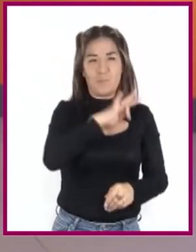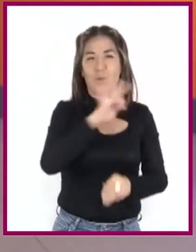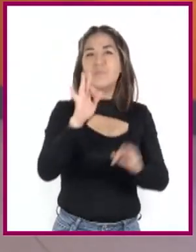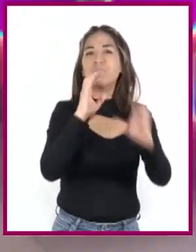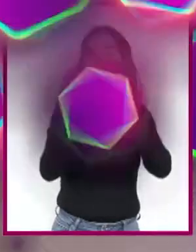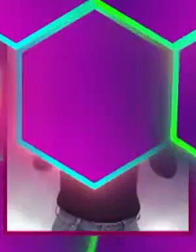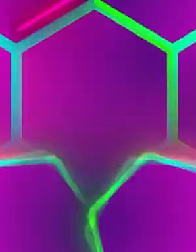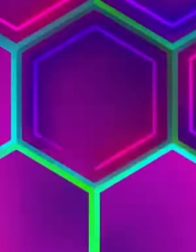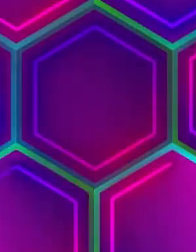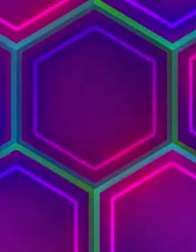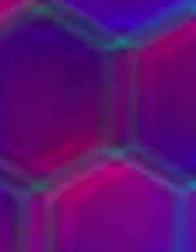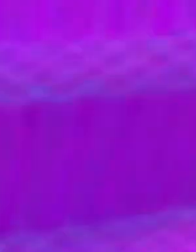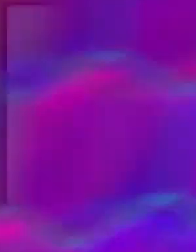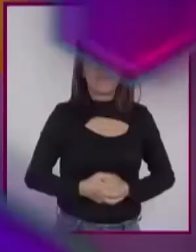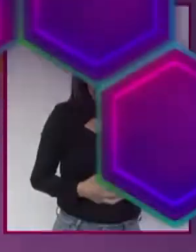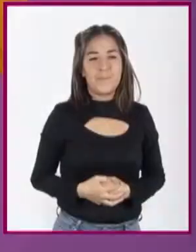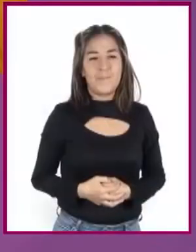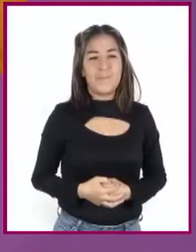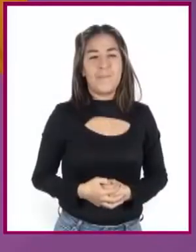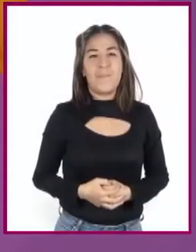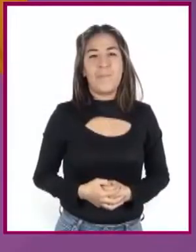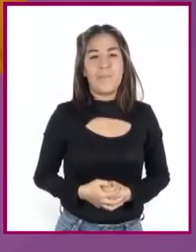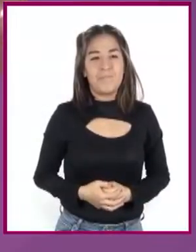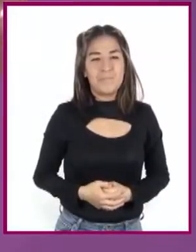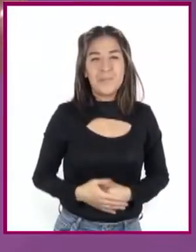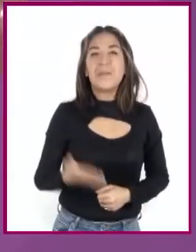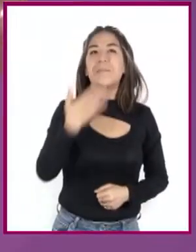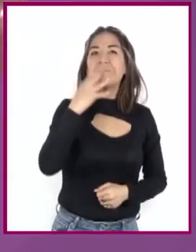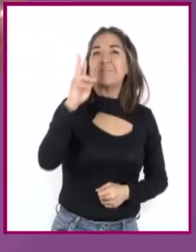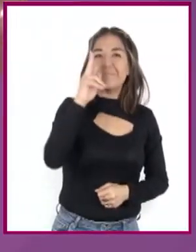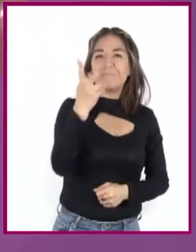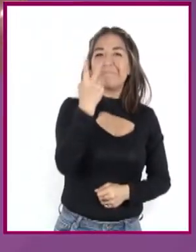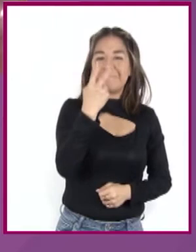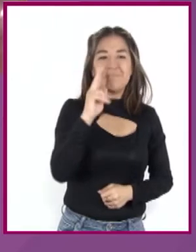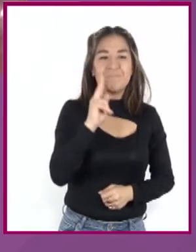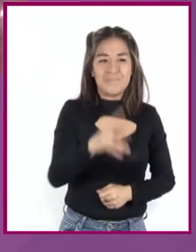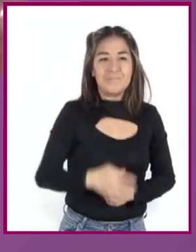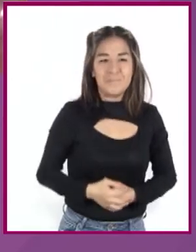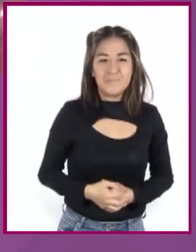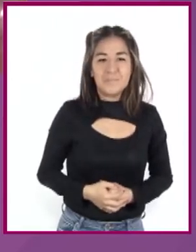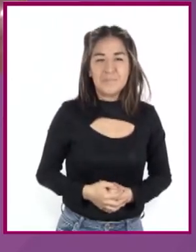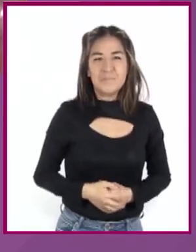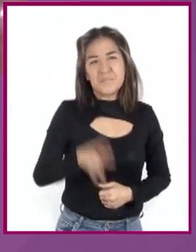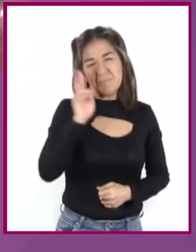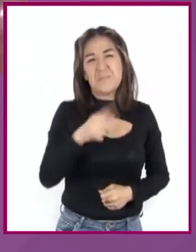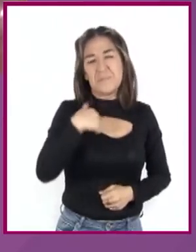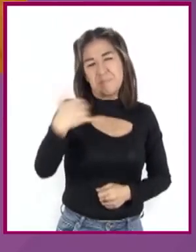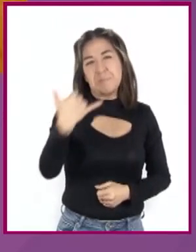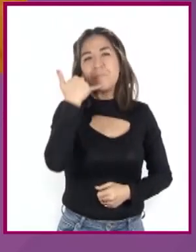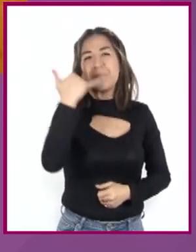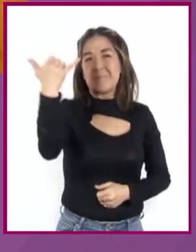planeta. Ay, qué buen programa. Yo creo que le gustaría a Karen. ¿Por qué no le marco?